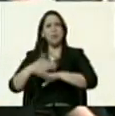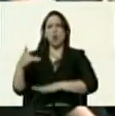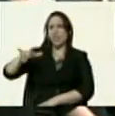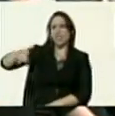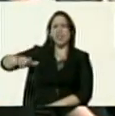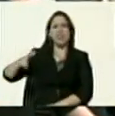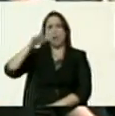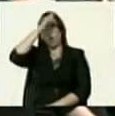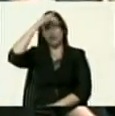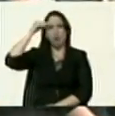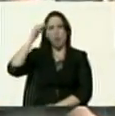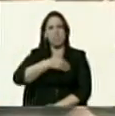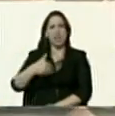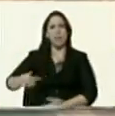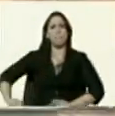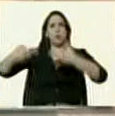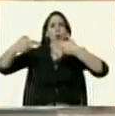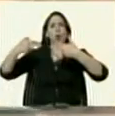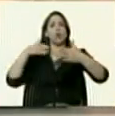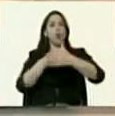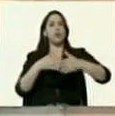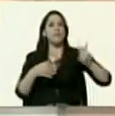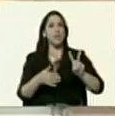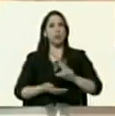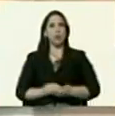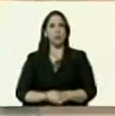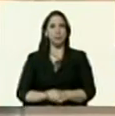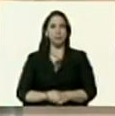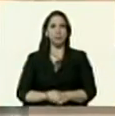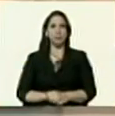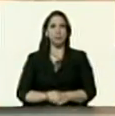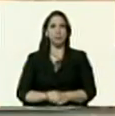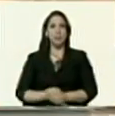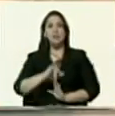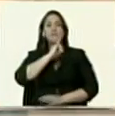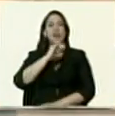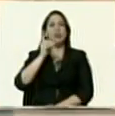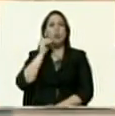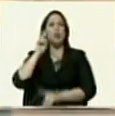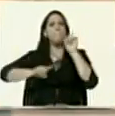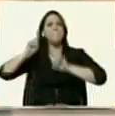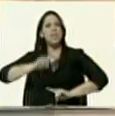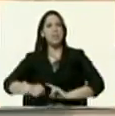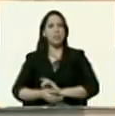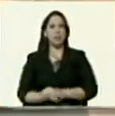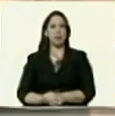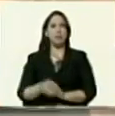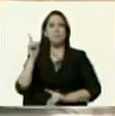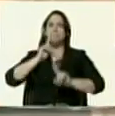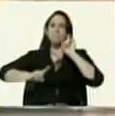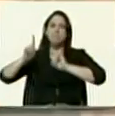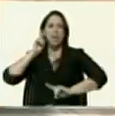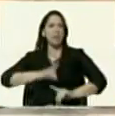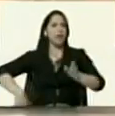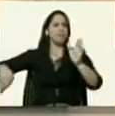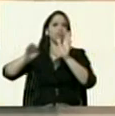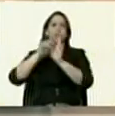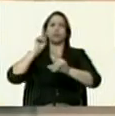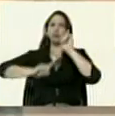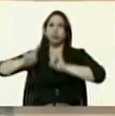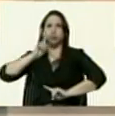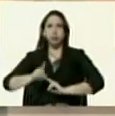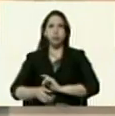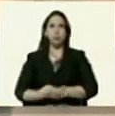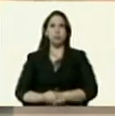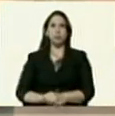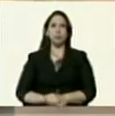Donald Trump y quiere un conflicto armado contra Venezuela. Iván Duque miente, miente y miente.